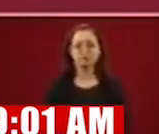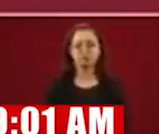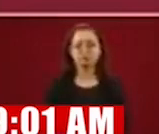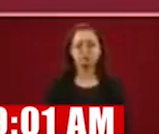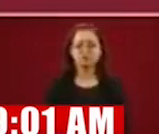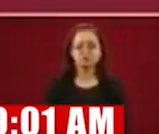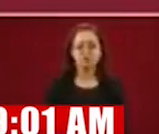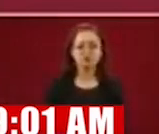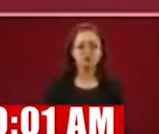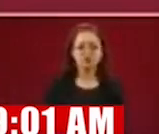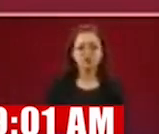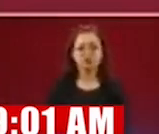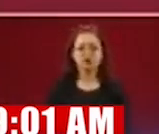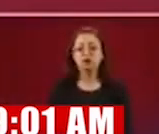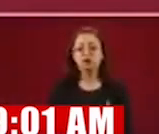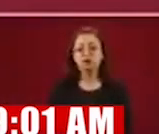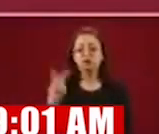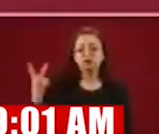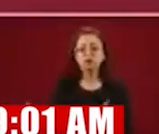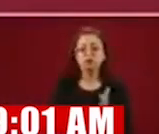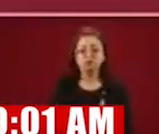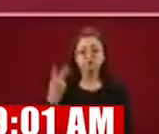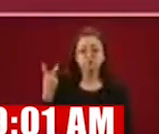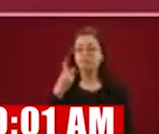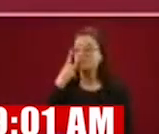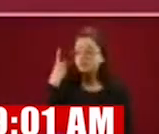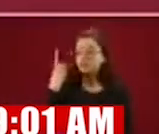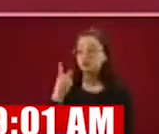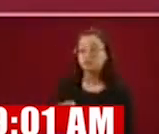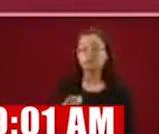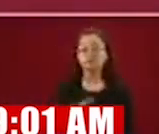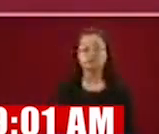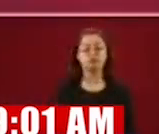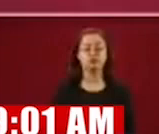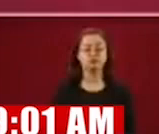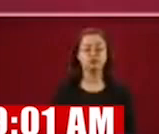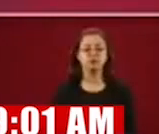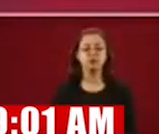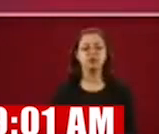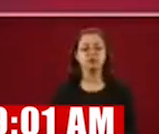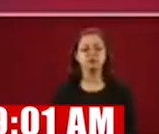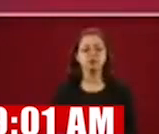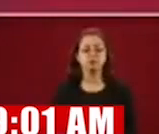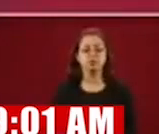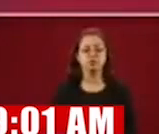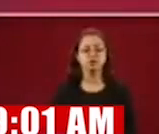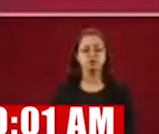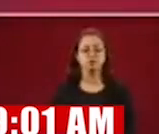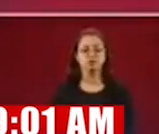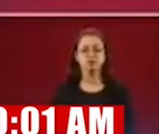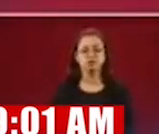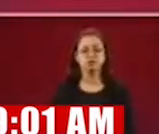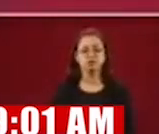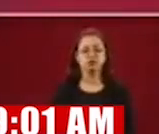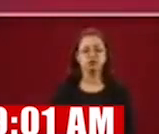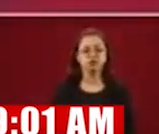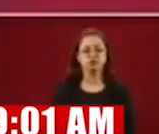En otras ocasiones, lo repito ahora, el que argumente